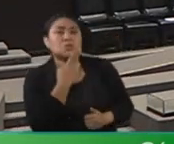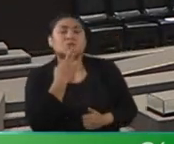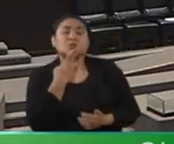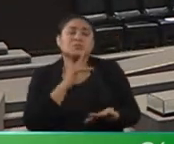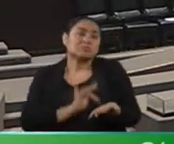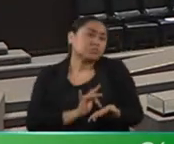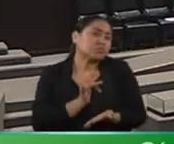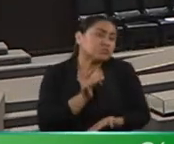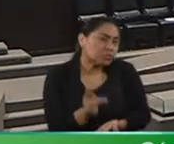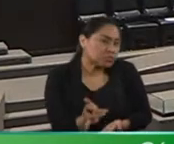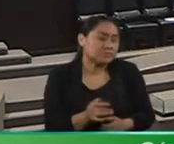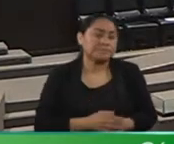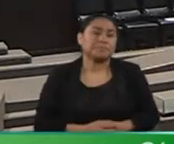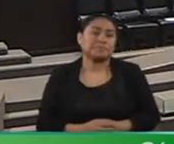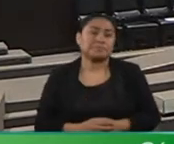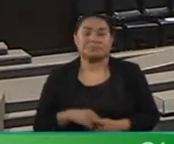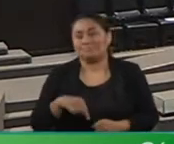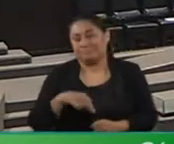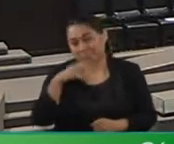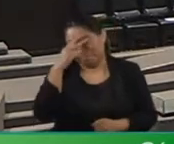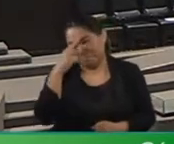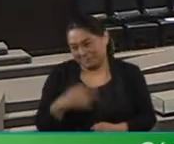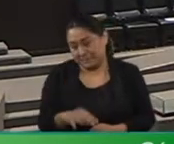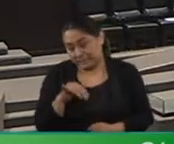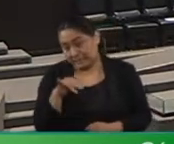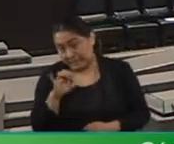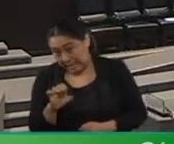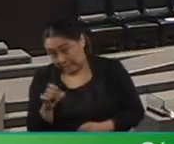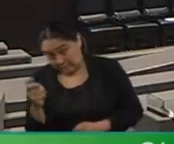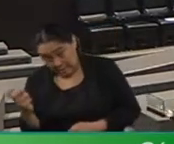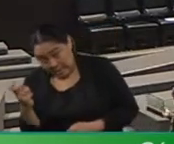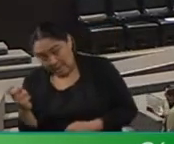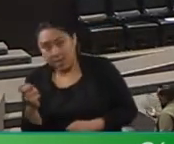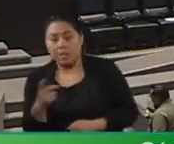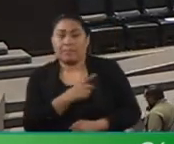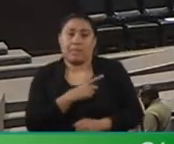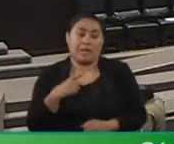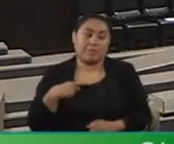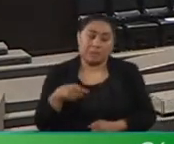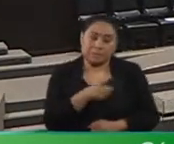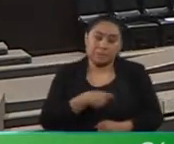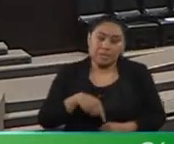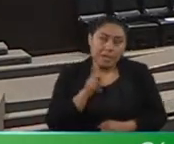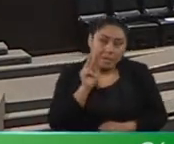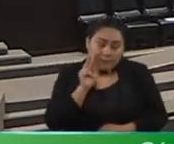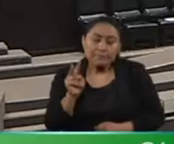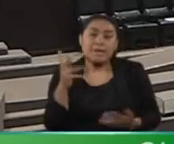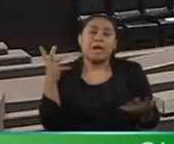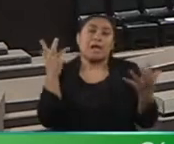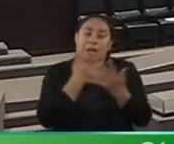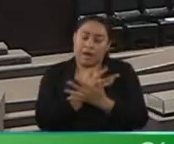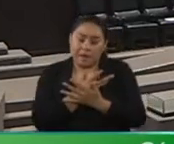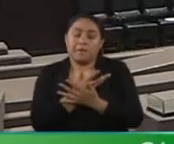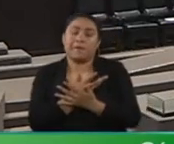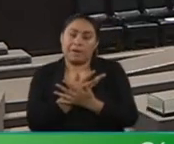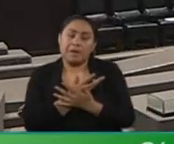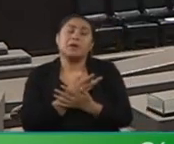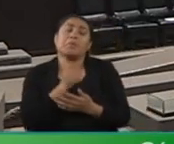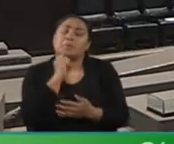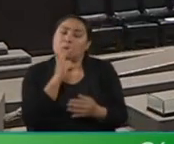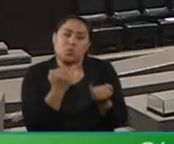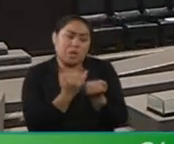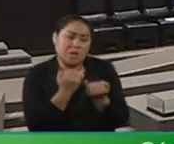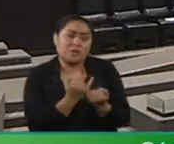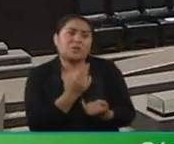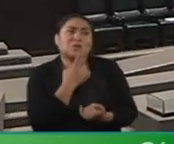que ha hecho al país el INE debería de marcar nuestro criterio para también preservar a